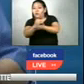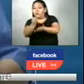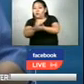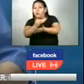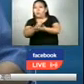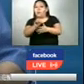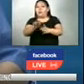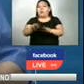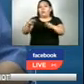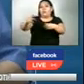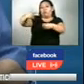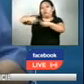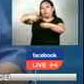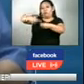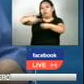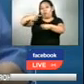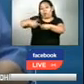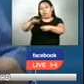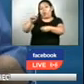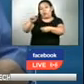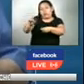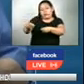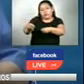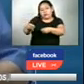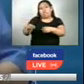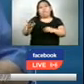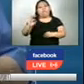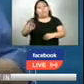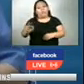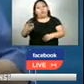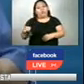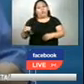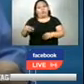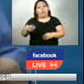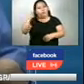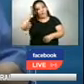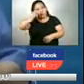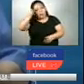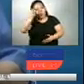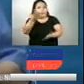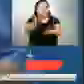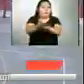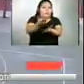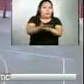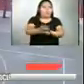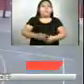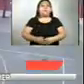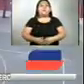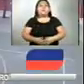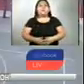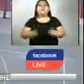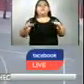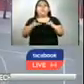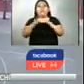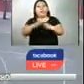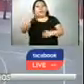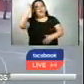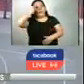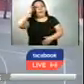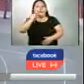sobre el combustible, el cual también disminuiría el costo. costo del transporte. También se resaltó que